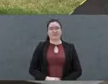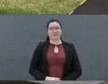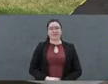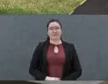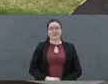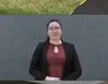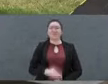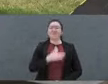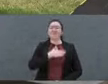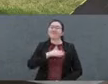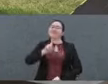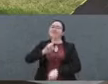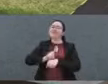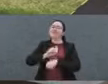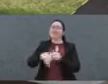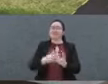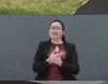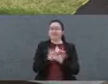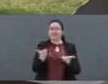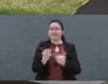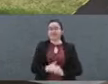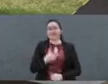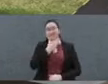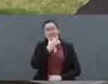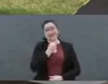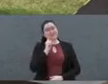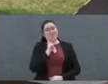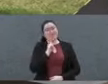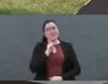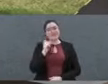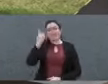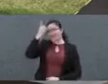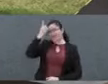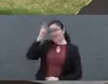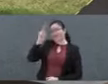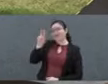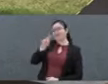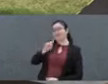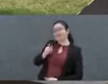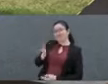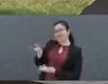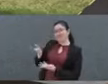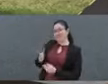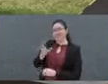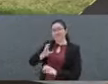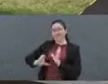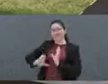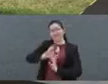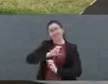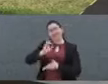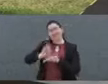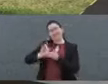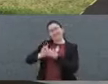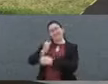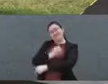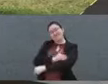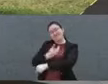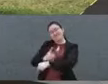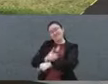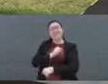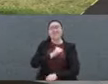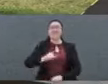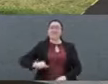Muy buenos días, tengan todas y todos ustedes, doctora Claudia Sheinbaum Pardo. muchas gracias por acompañarnos, alcalde